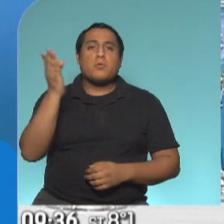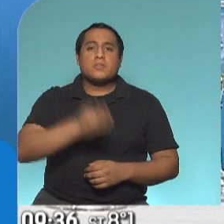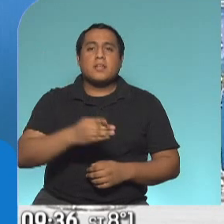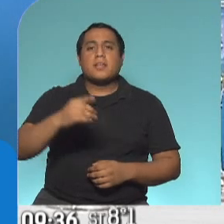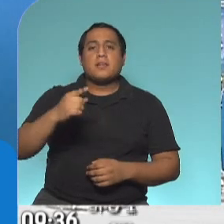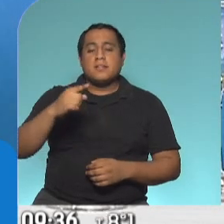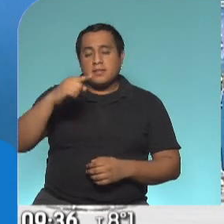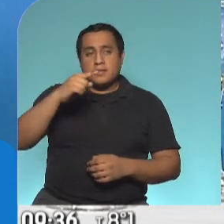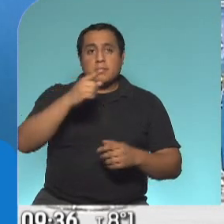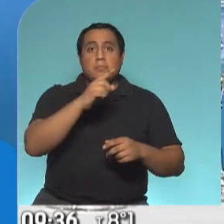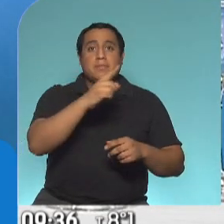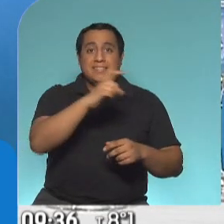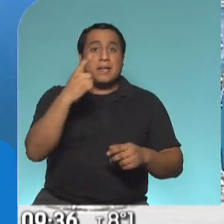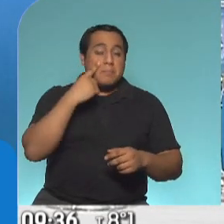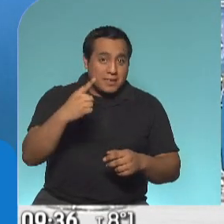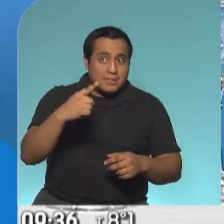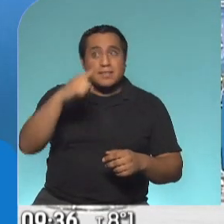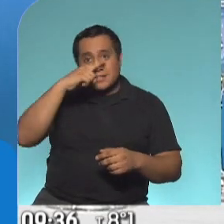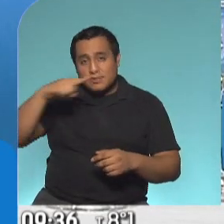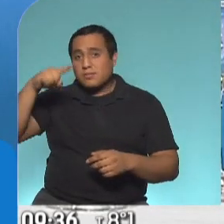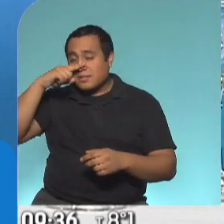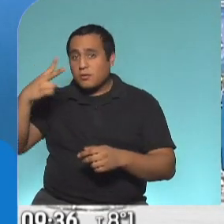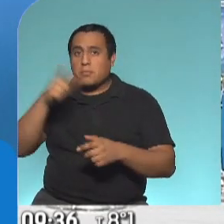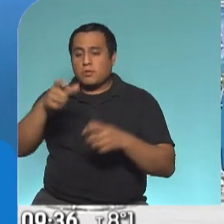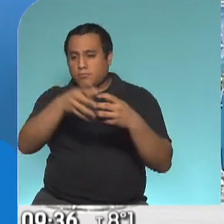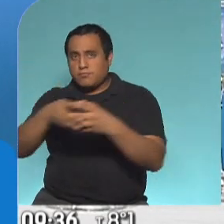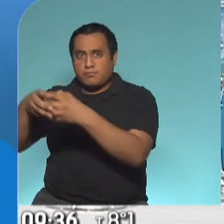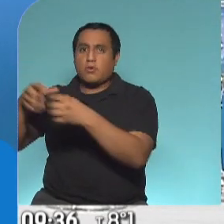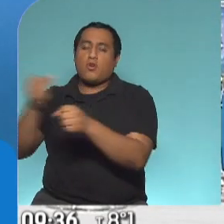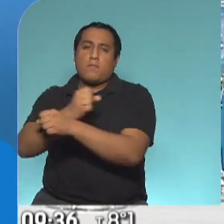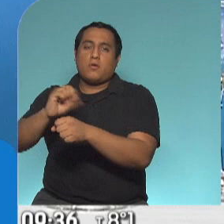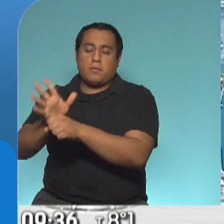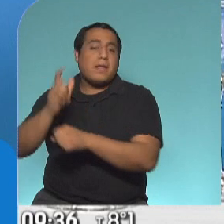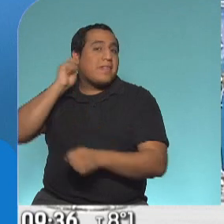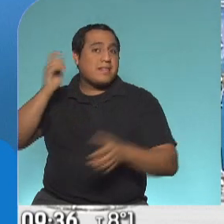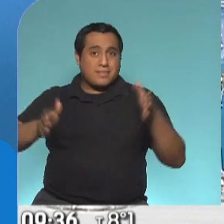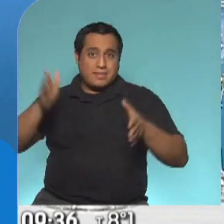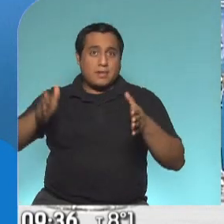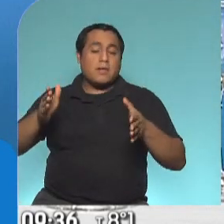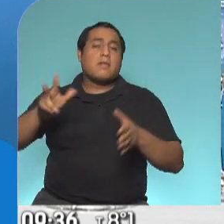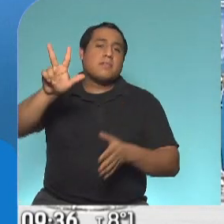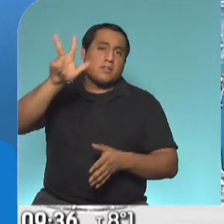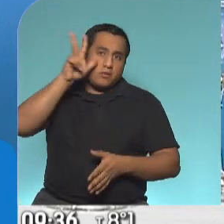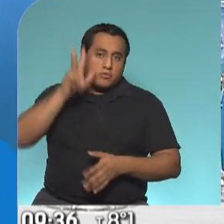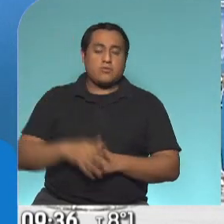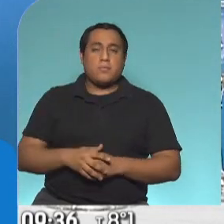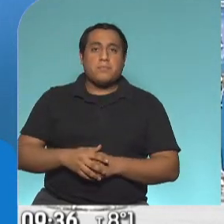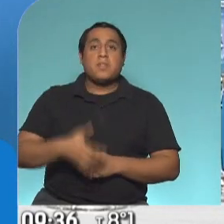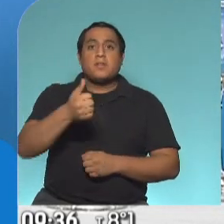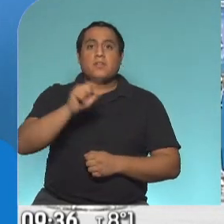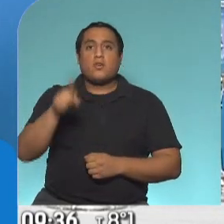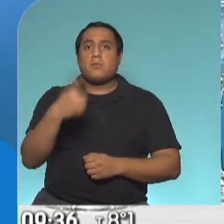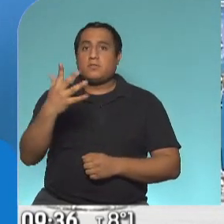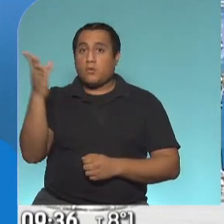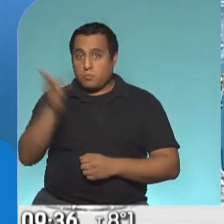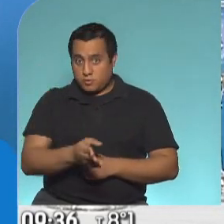707 casos cada 100.000 habitantes en nuestro país y la edad mediana es de 38 años 65